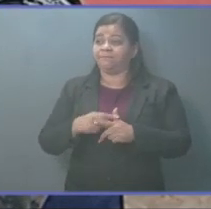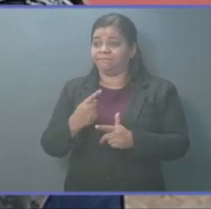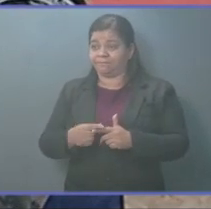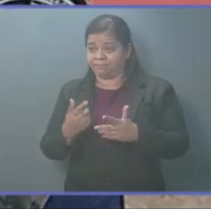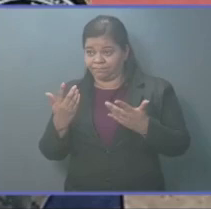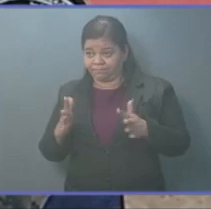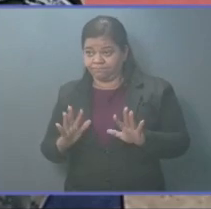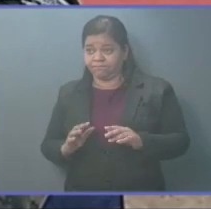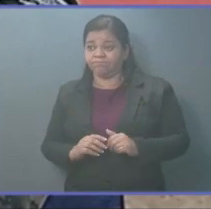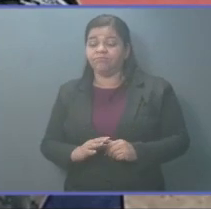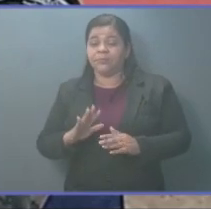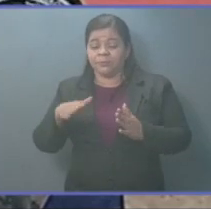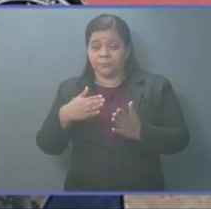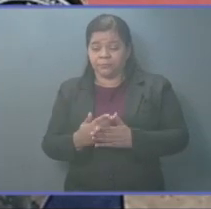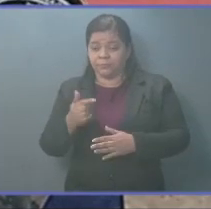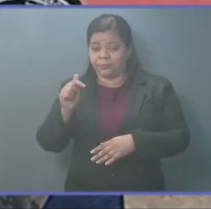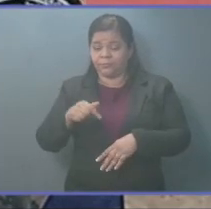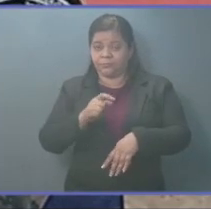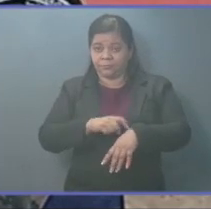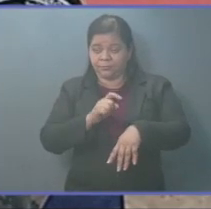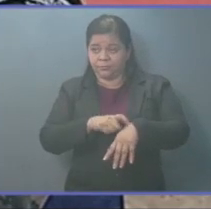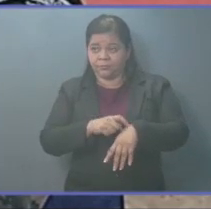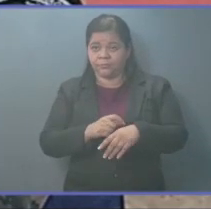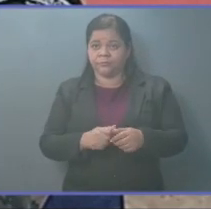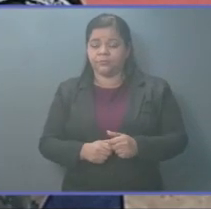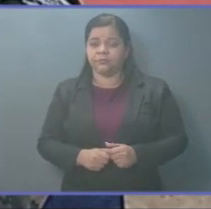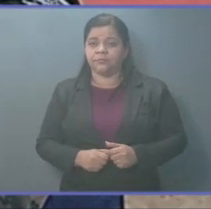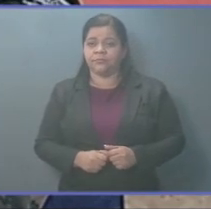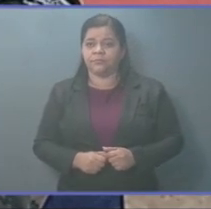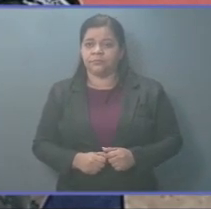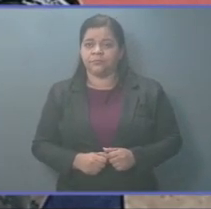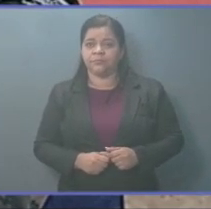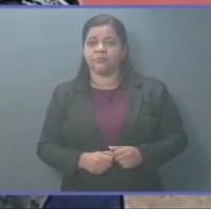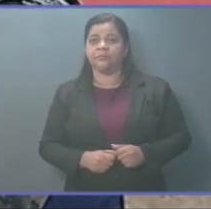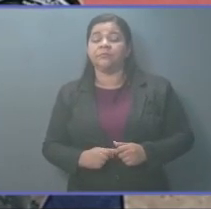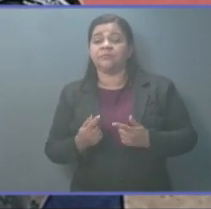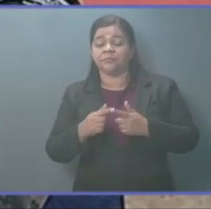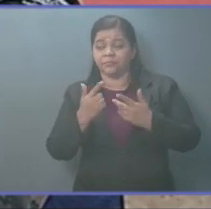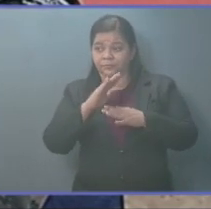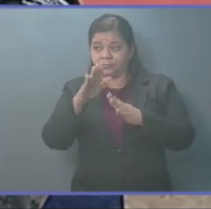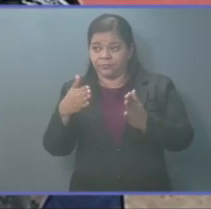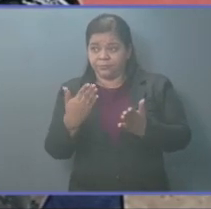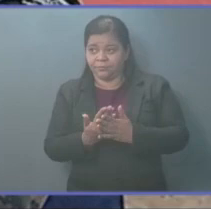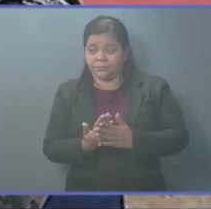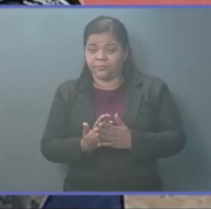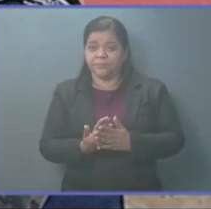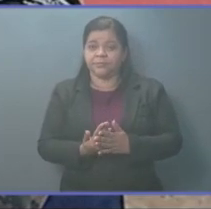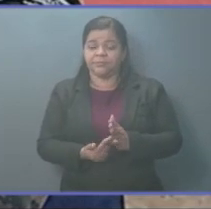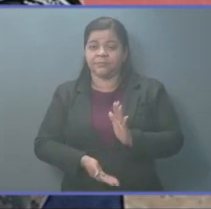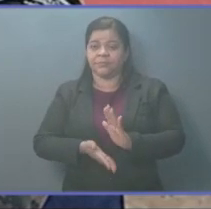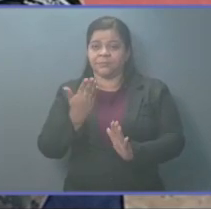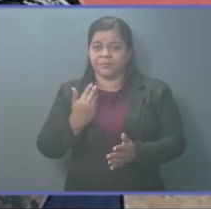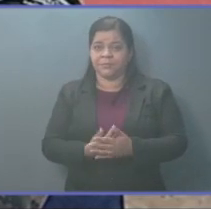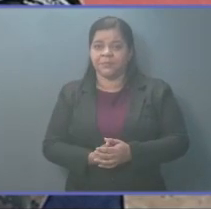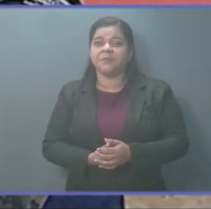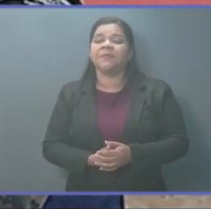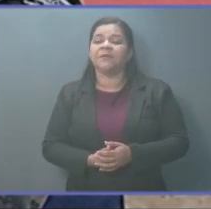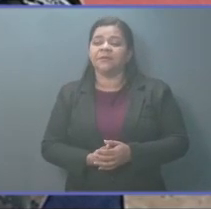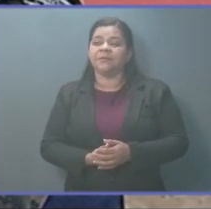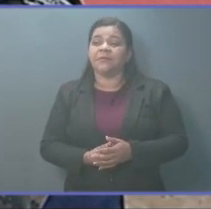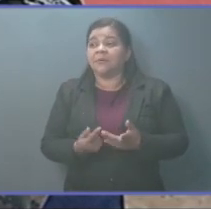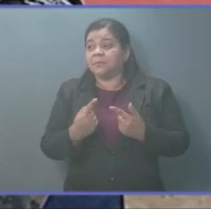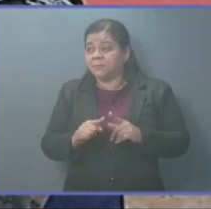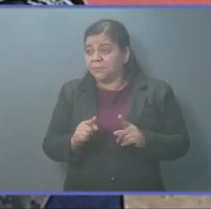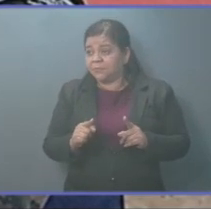supieron exactamente en qué momento también el que les habla se retiró de este lugar,